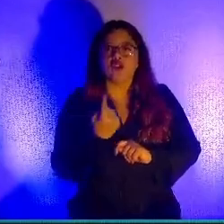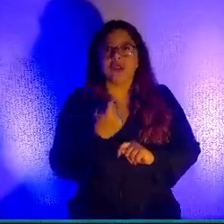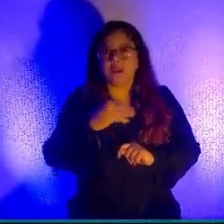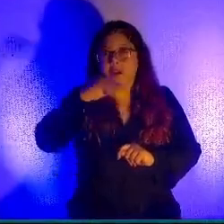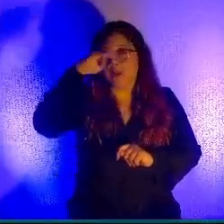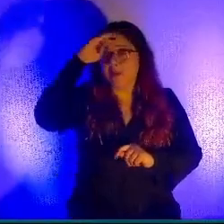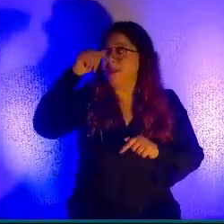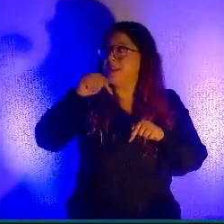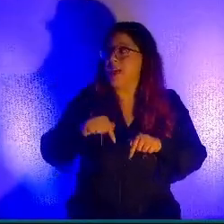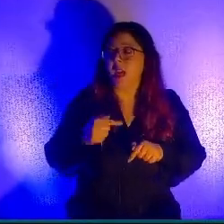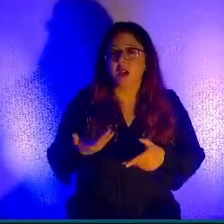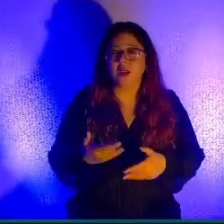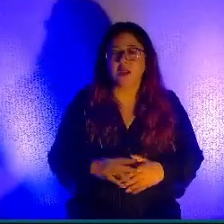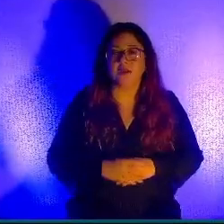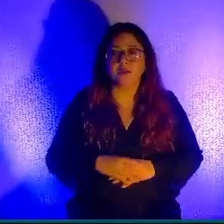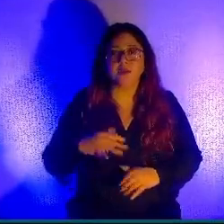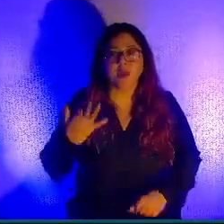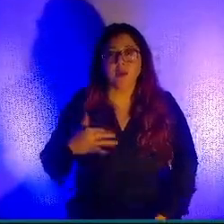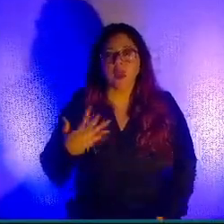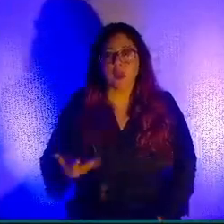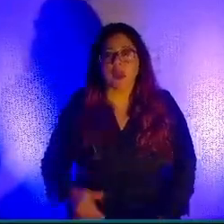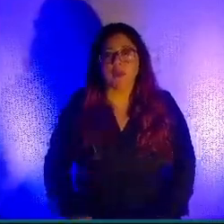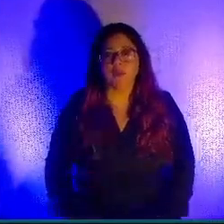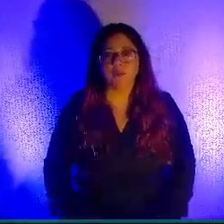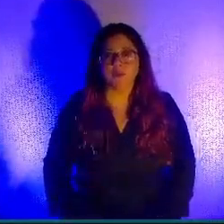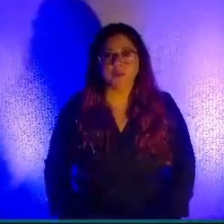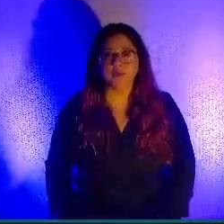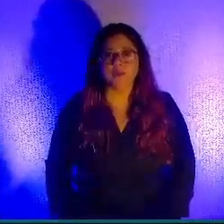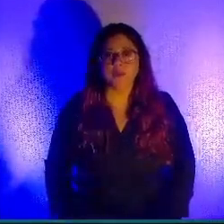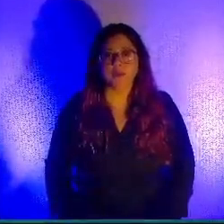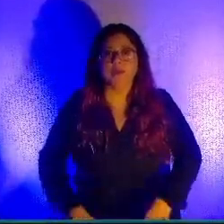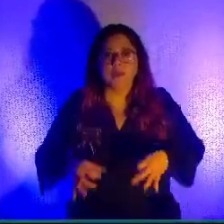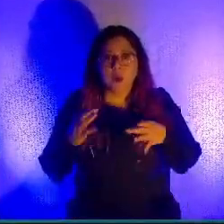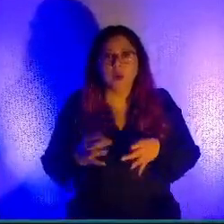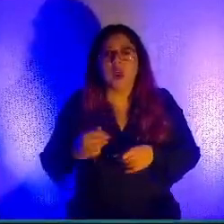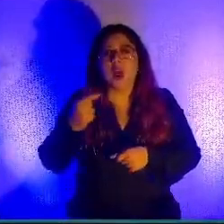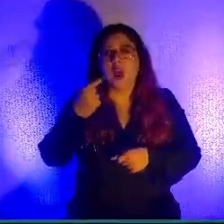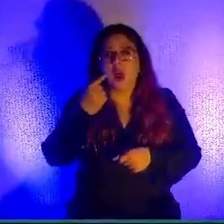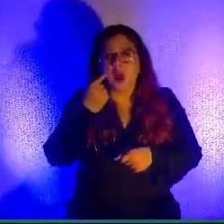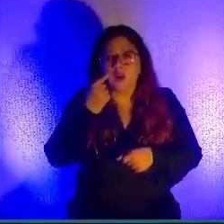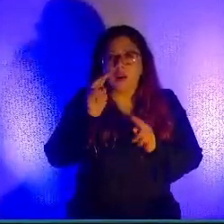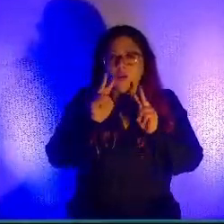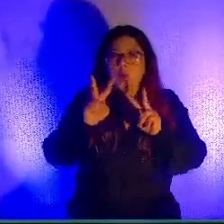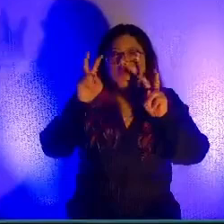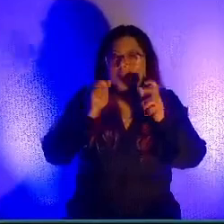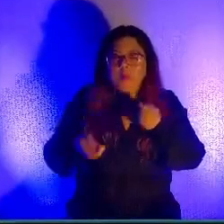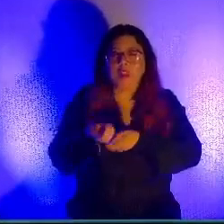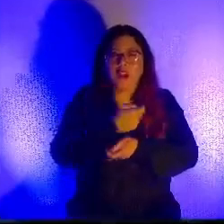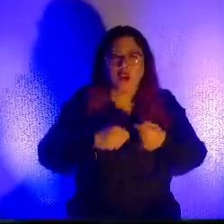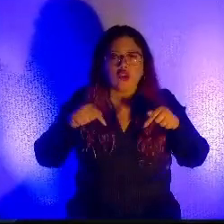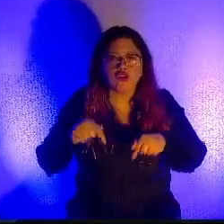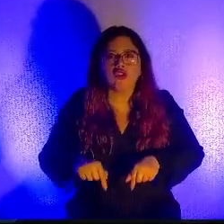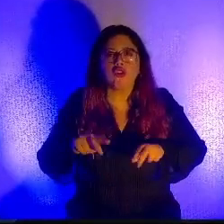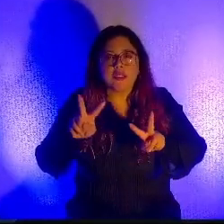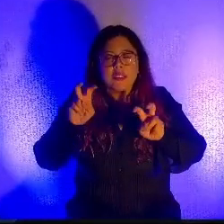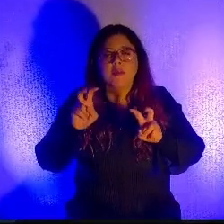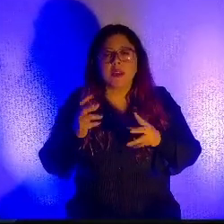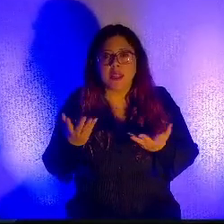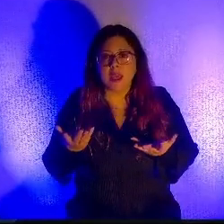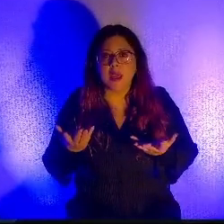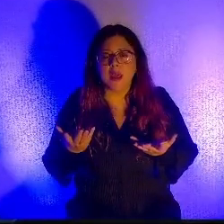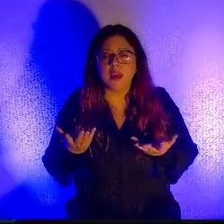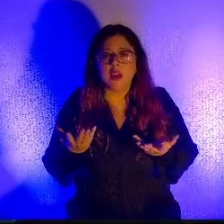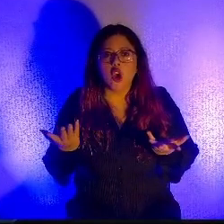de hoy muyy importante y cuando miramos nuestros negocios acá el impacto que esta